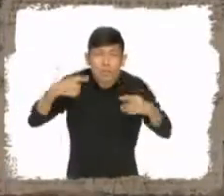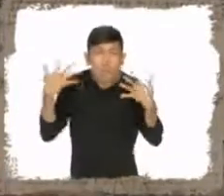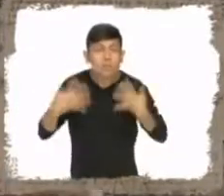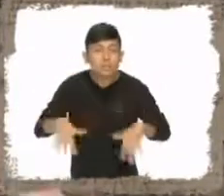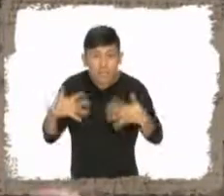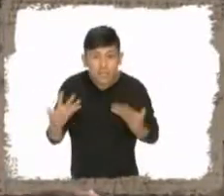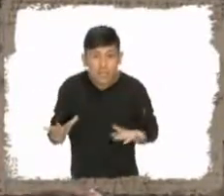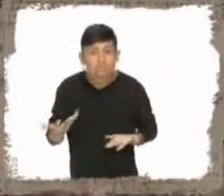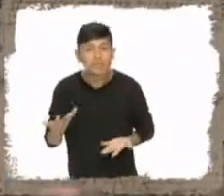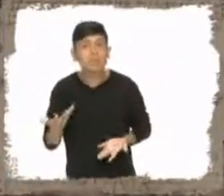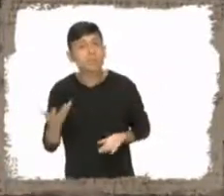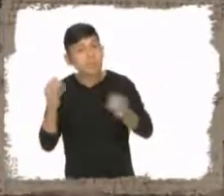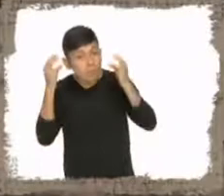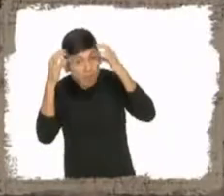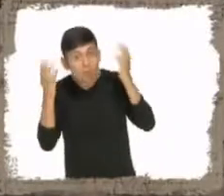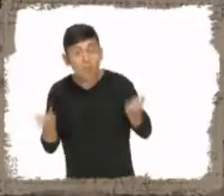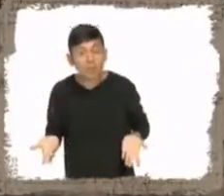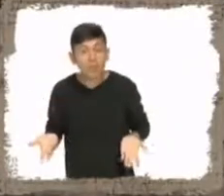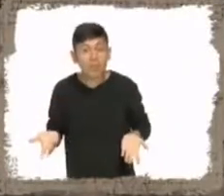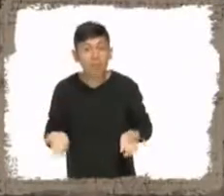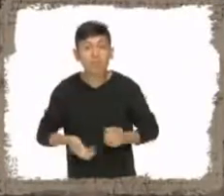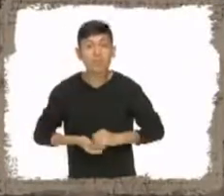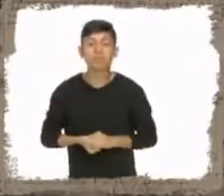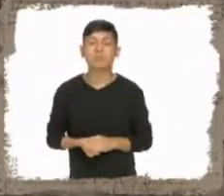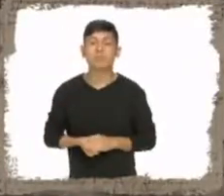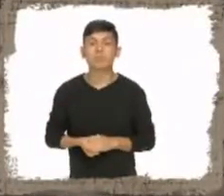un montón de cosas, Piki.